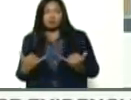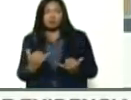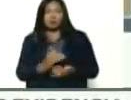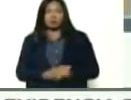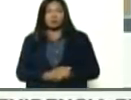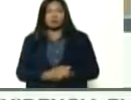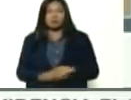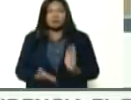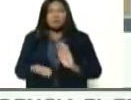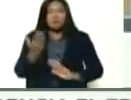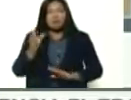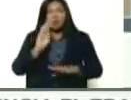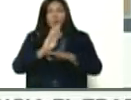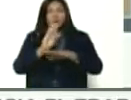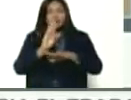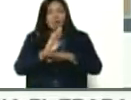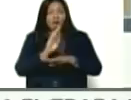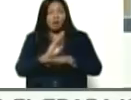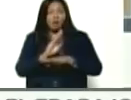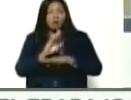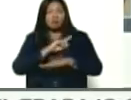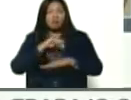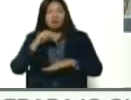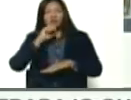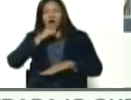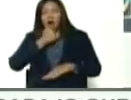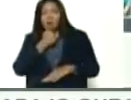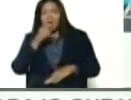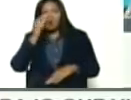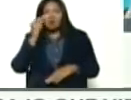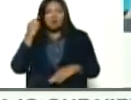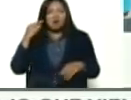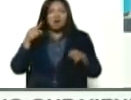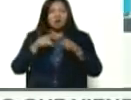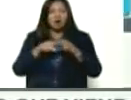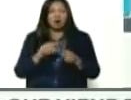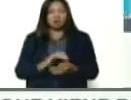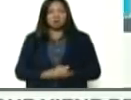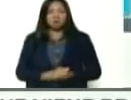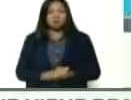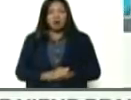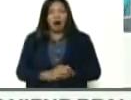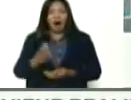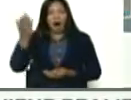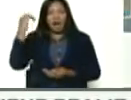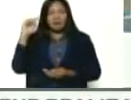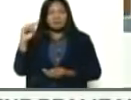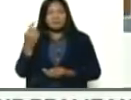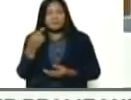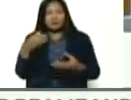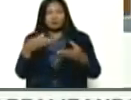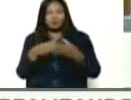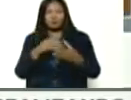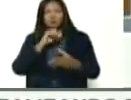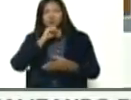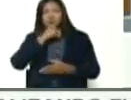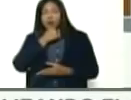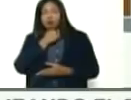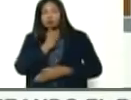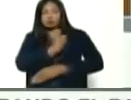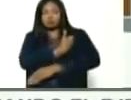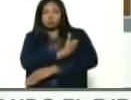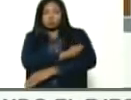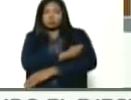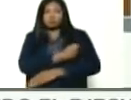tan importante la protección de nuestros abuelos de nuestras abuelas ayer el primer vacunado fue un abuelo y